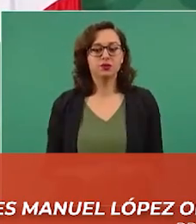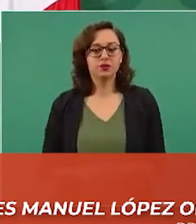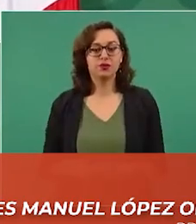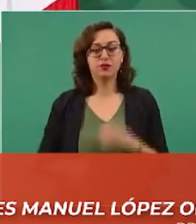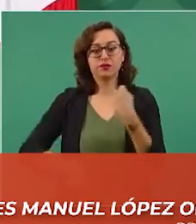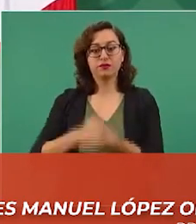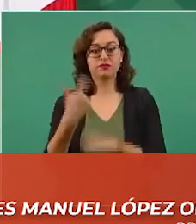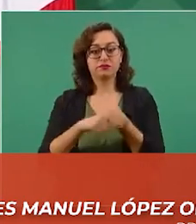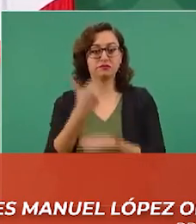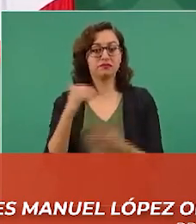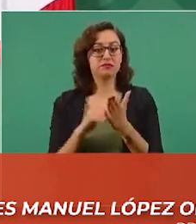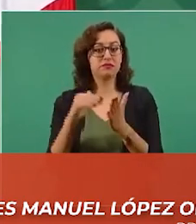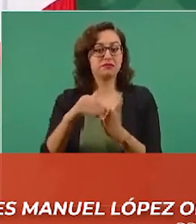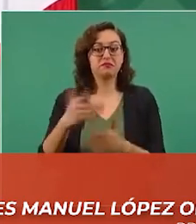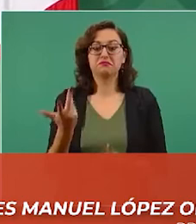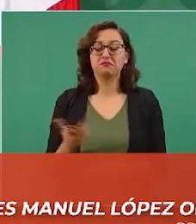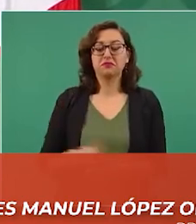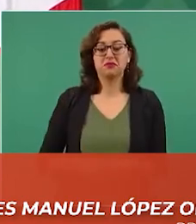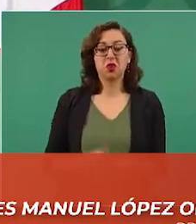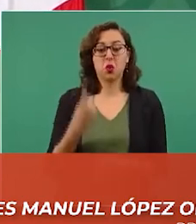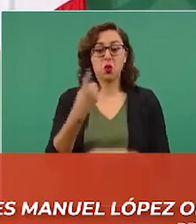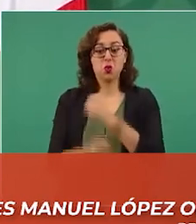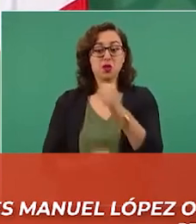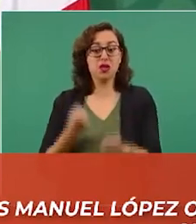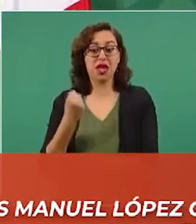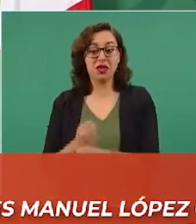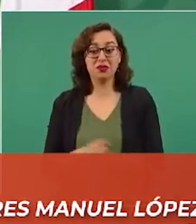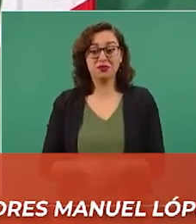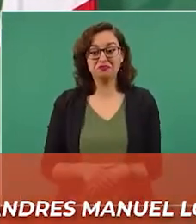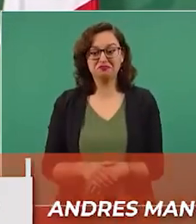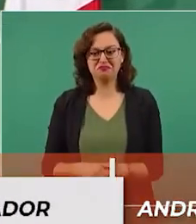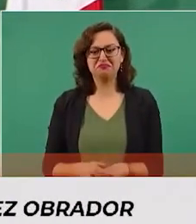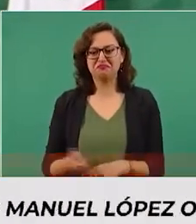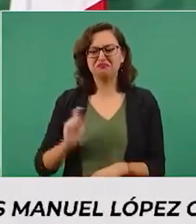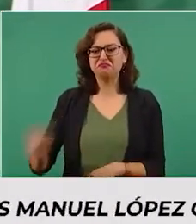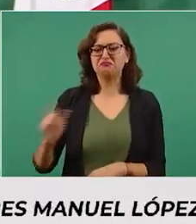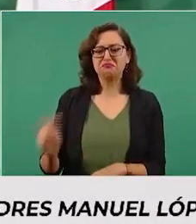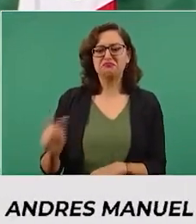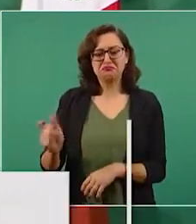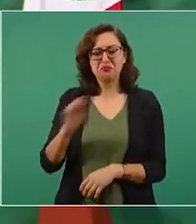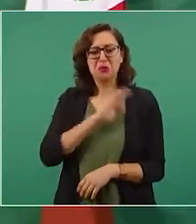12 millones. ¿Para un negocio de 2,000 millones?